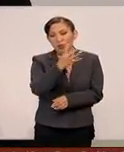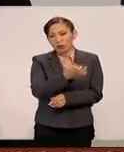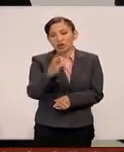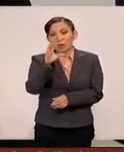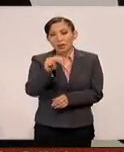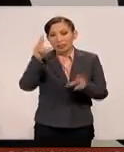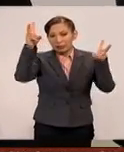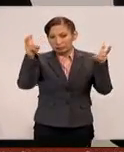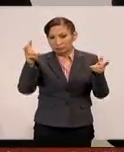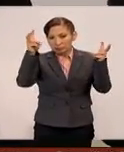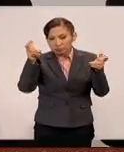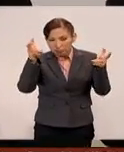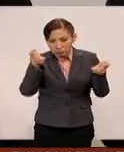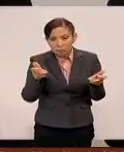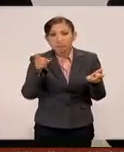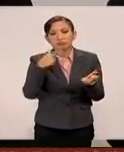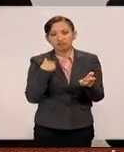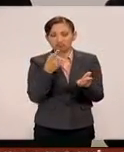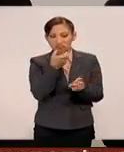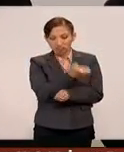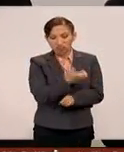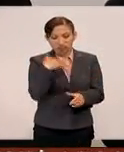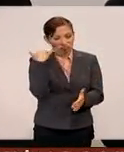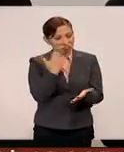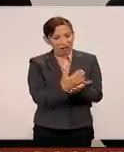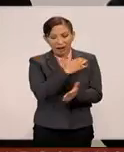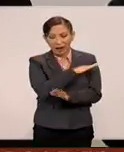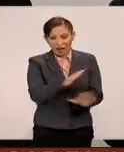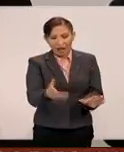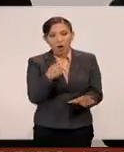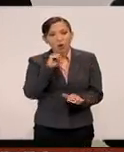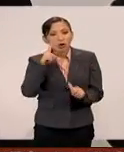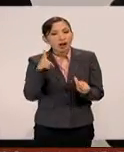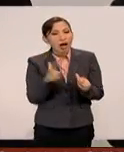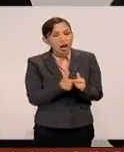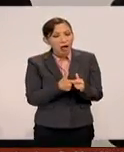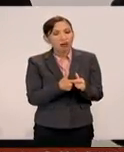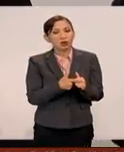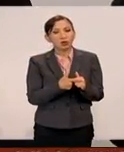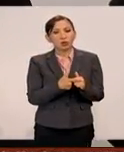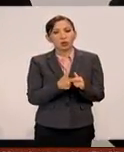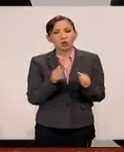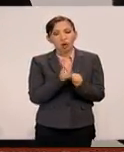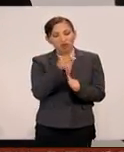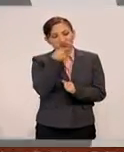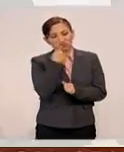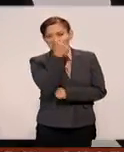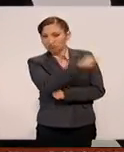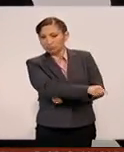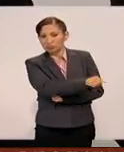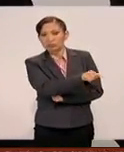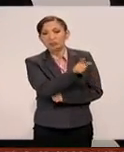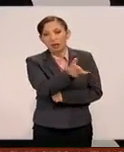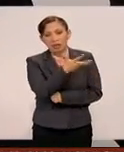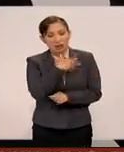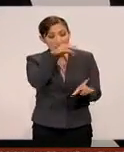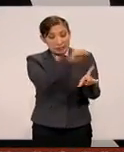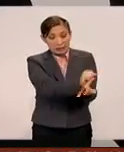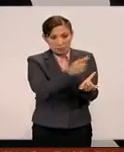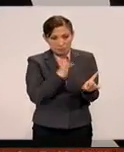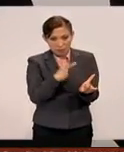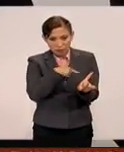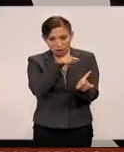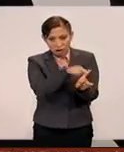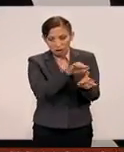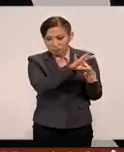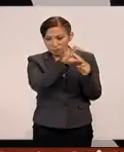490 casos. Cerrados con algún tipo de señalamiento, se detiene a la persona